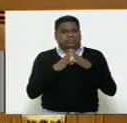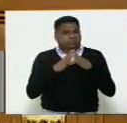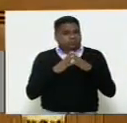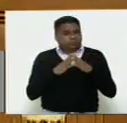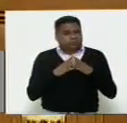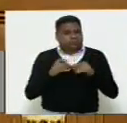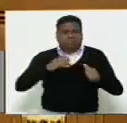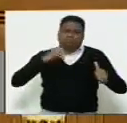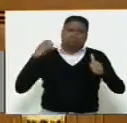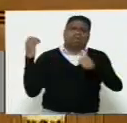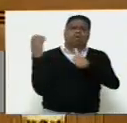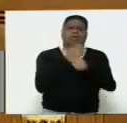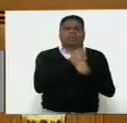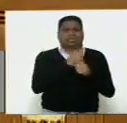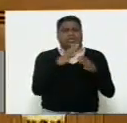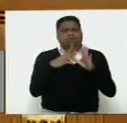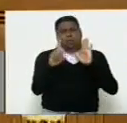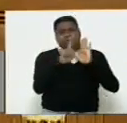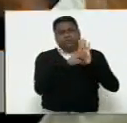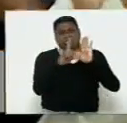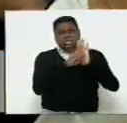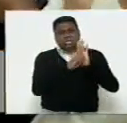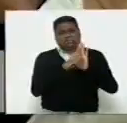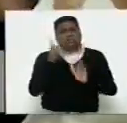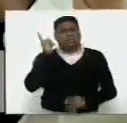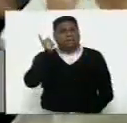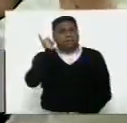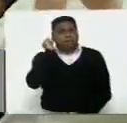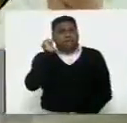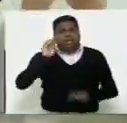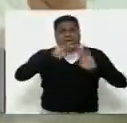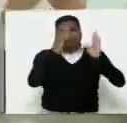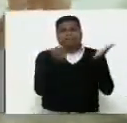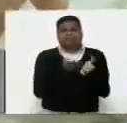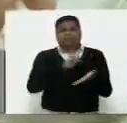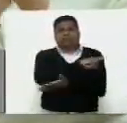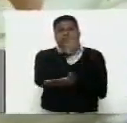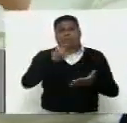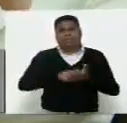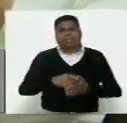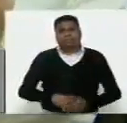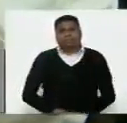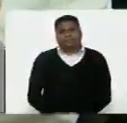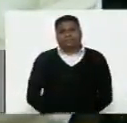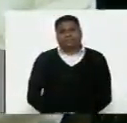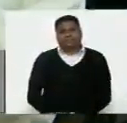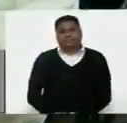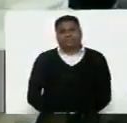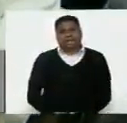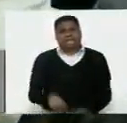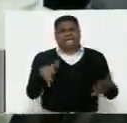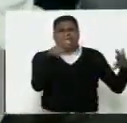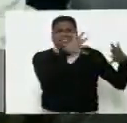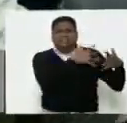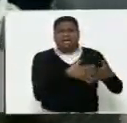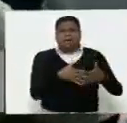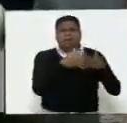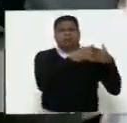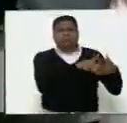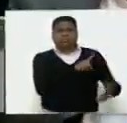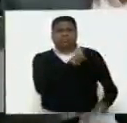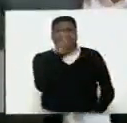las conquistas de los derechos de las mujeres en el mundo entero. Mientras el imperialismo, mientras